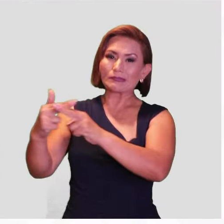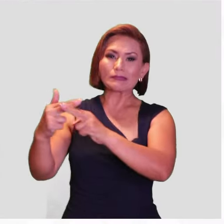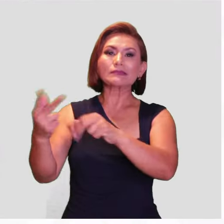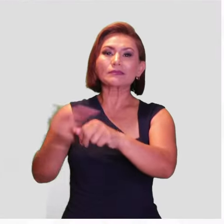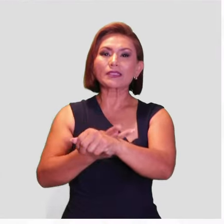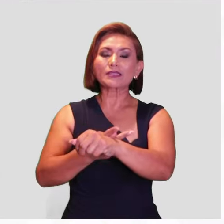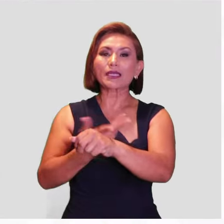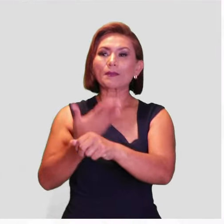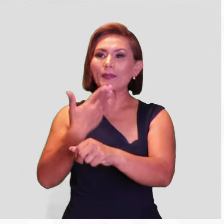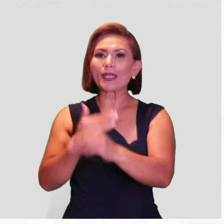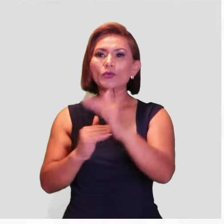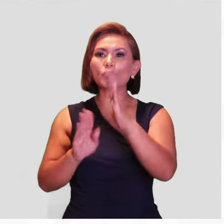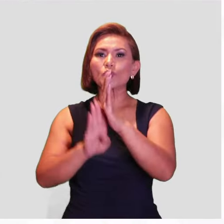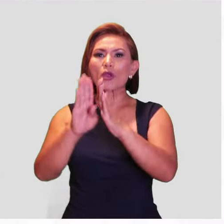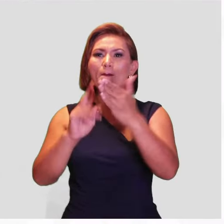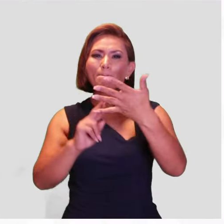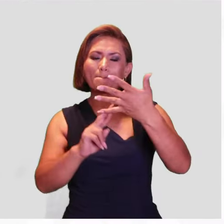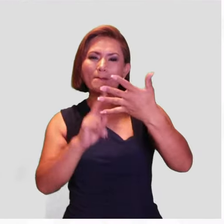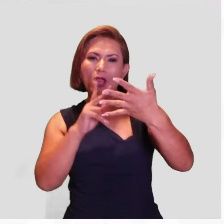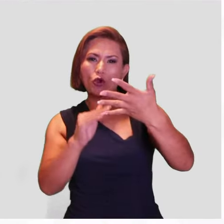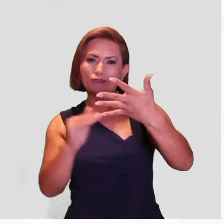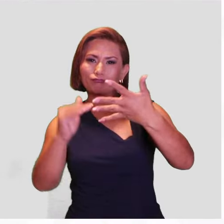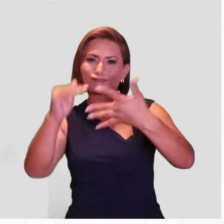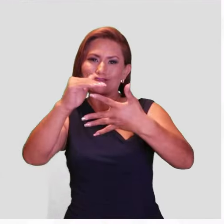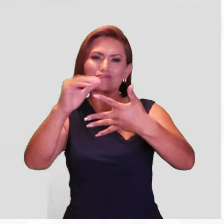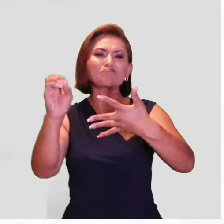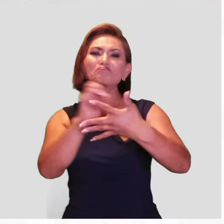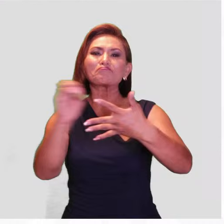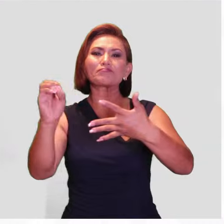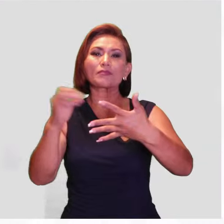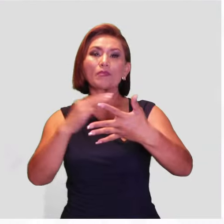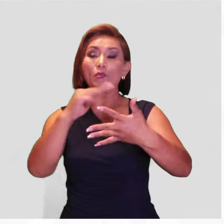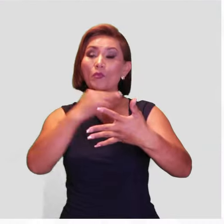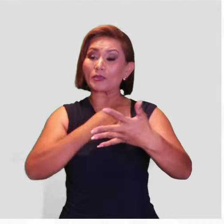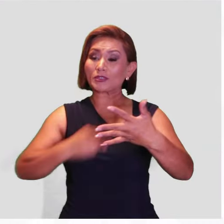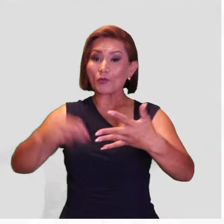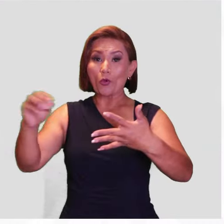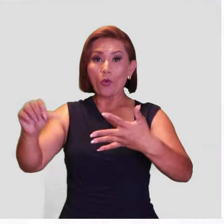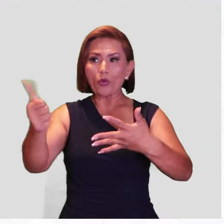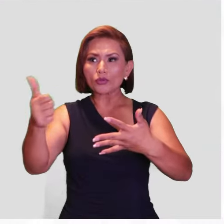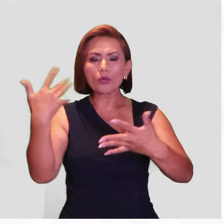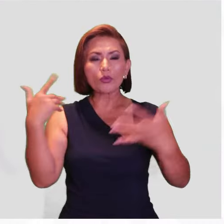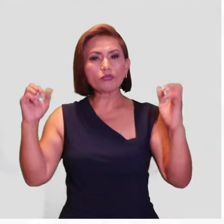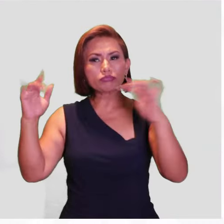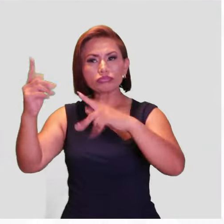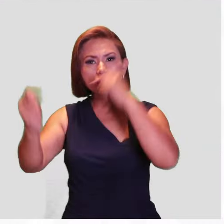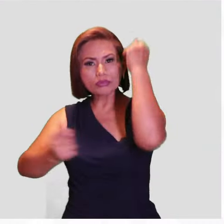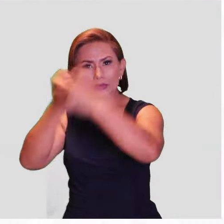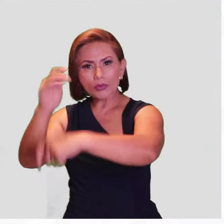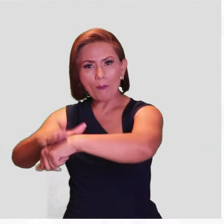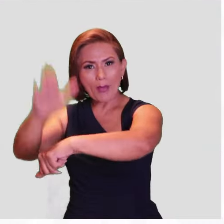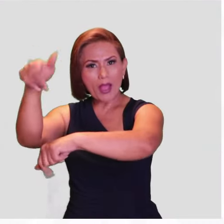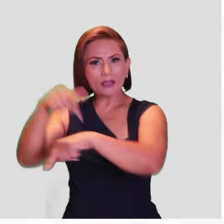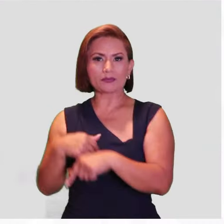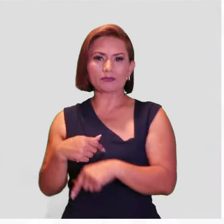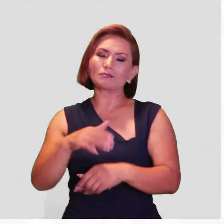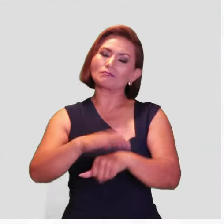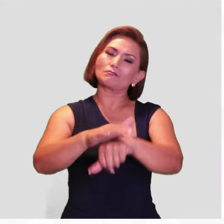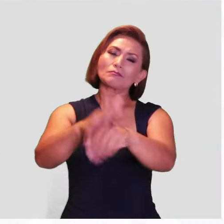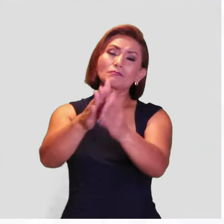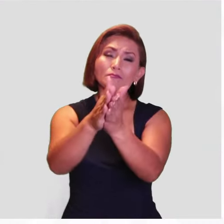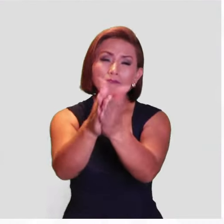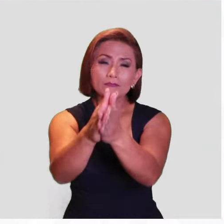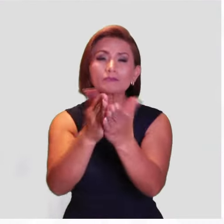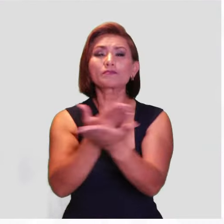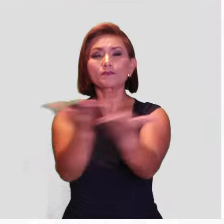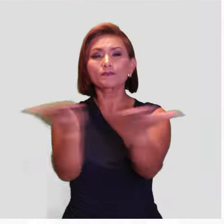por repuntar en ese aspecto. Municipios con menor presupuesto han detonado su potencial turístico. Por ello, hago un llamado a la reflexión,